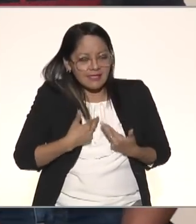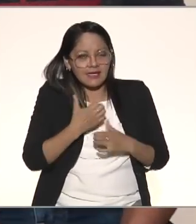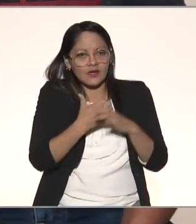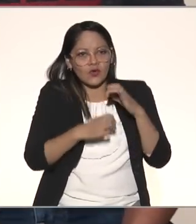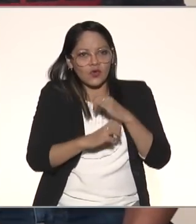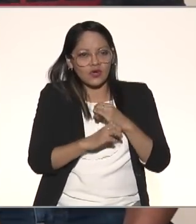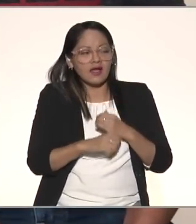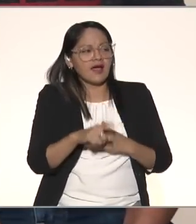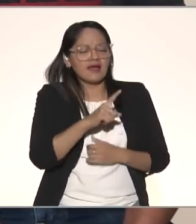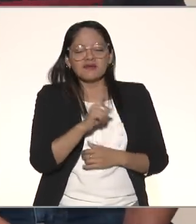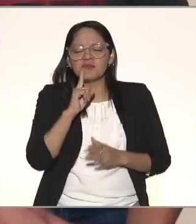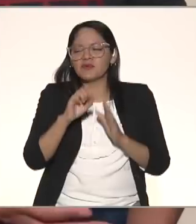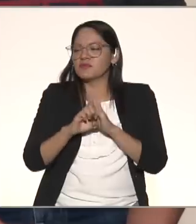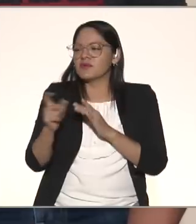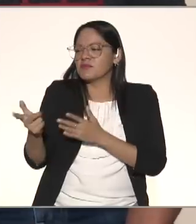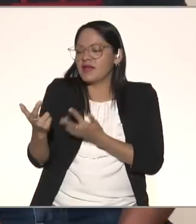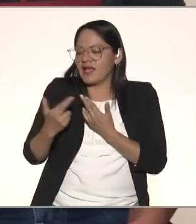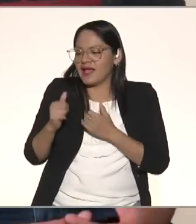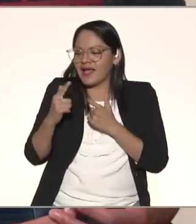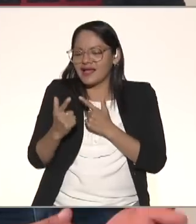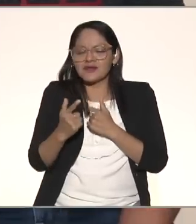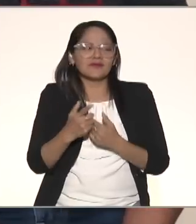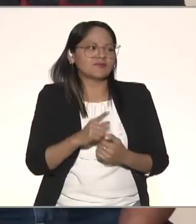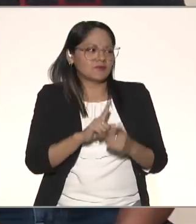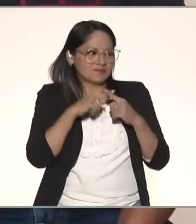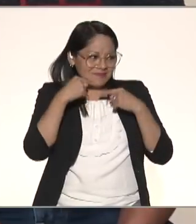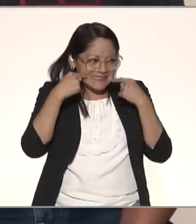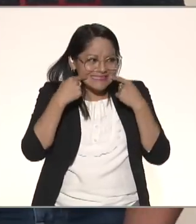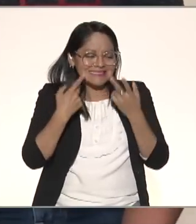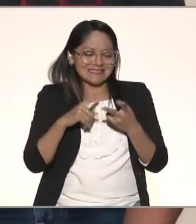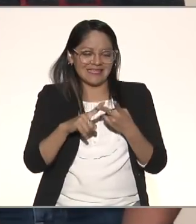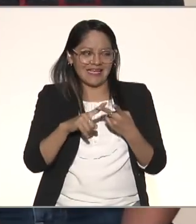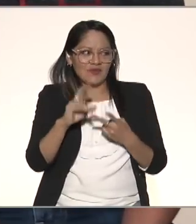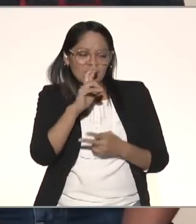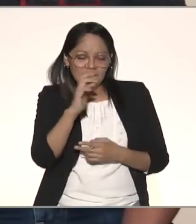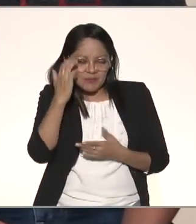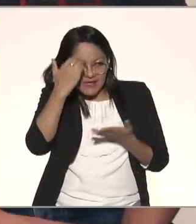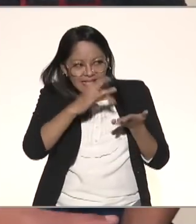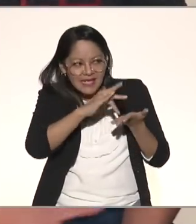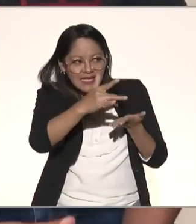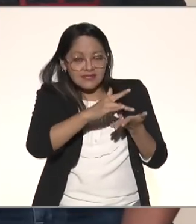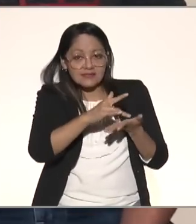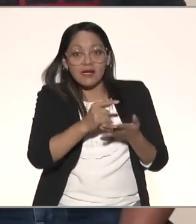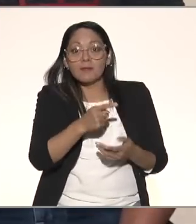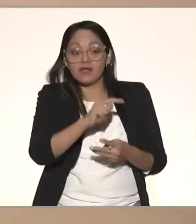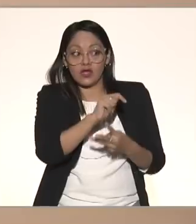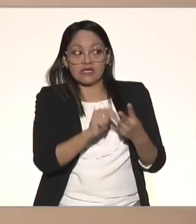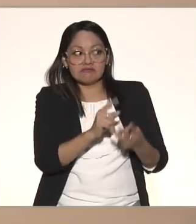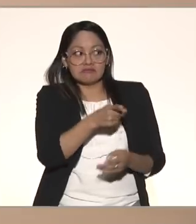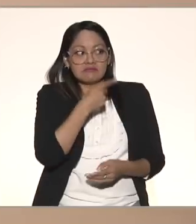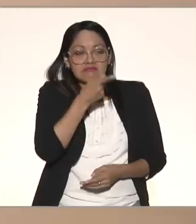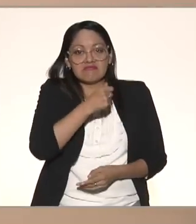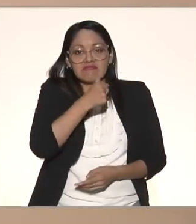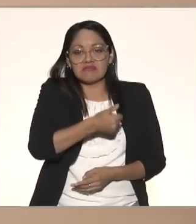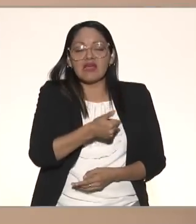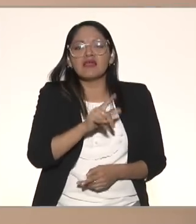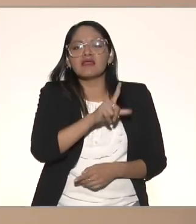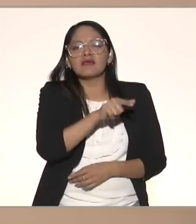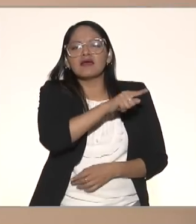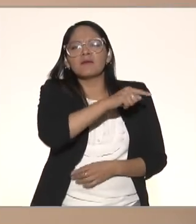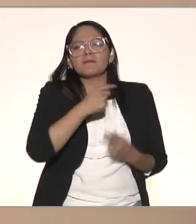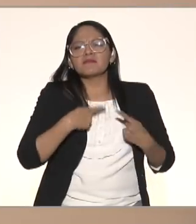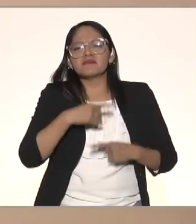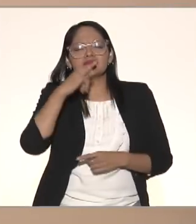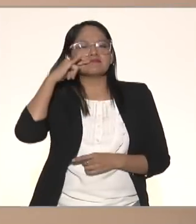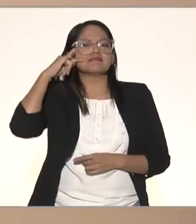tiene un gran detalle y espera de ti una sonrisa, un reconocimiento, muchas gracias. Y si tú no se lo das, a lo mejor sientes a esa